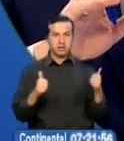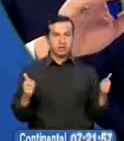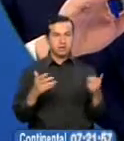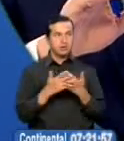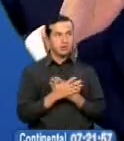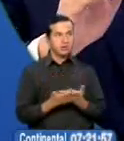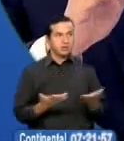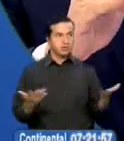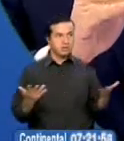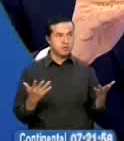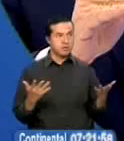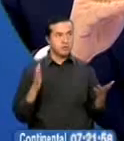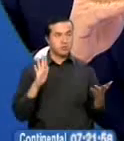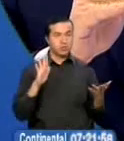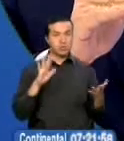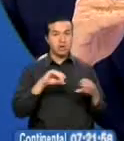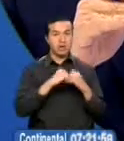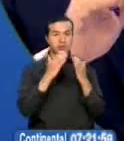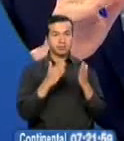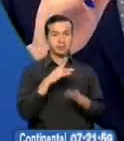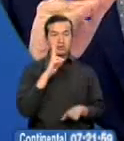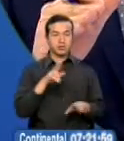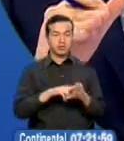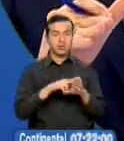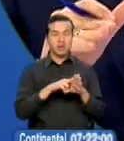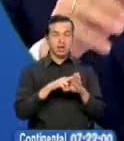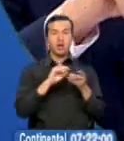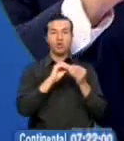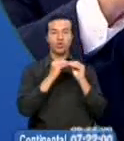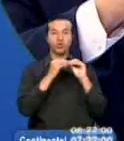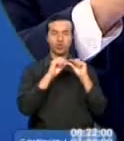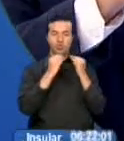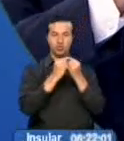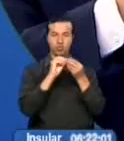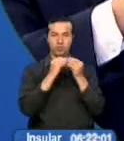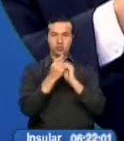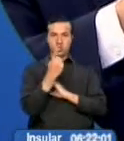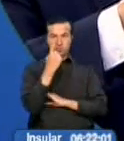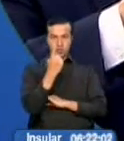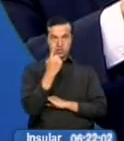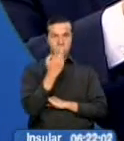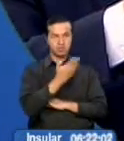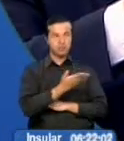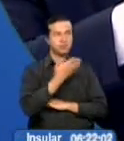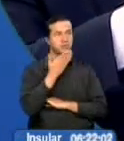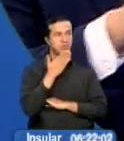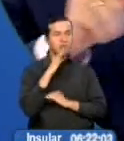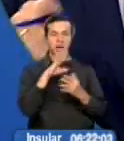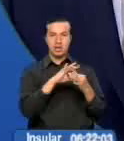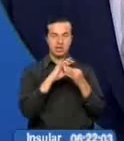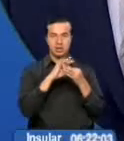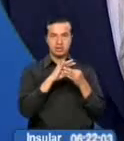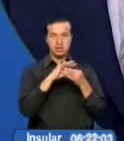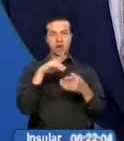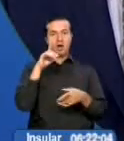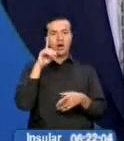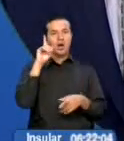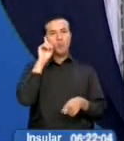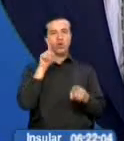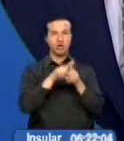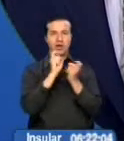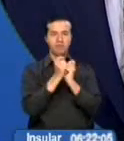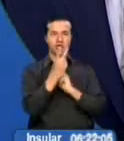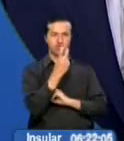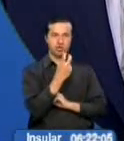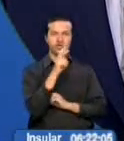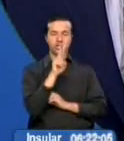liderando la lista de asambleístas nacional por Centro Democrático al amparo de este alianza, Acuerdo por el Cambio,